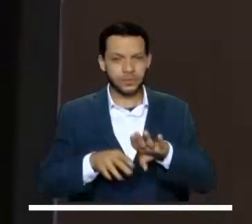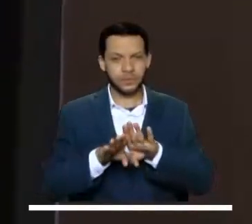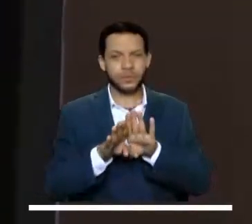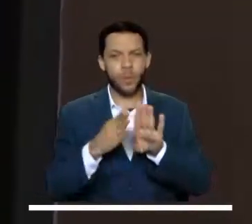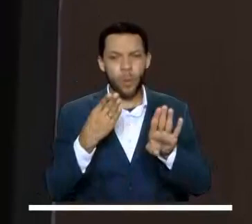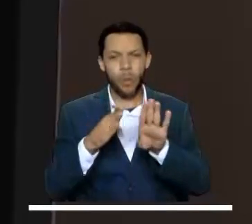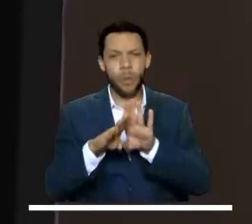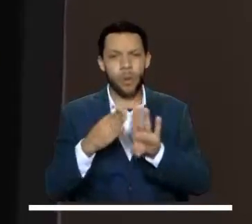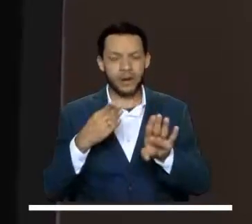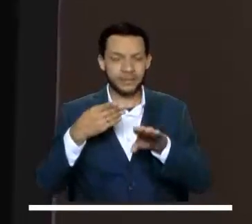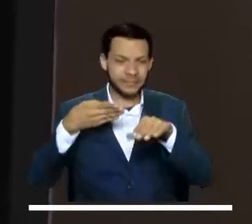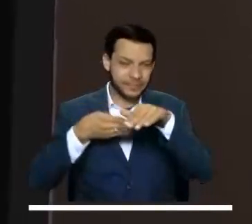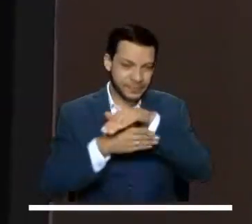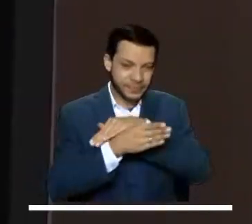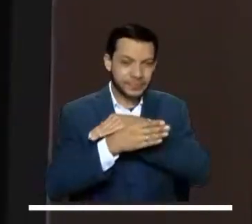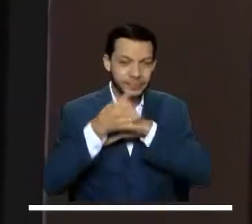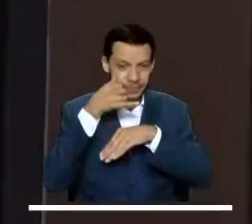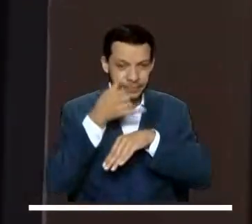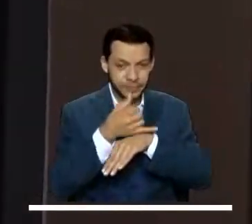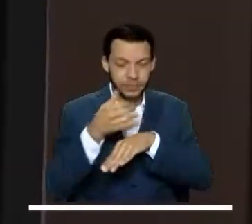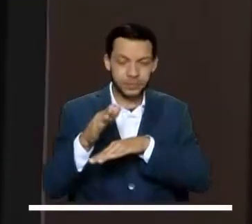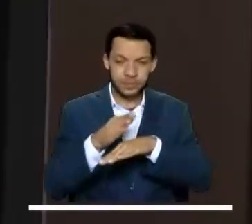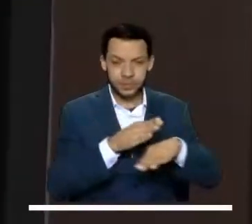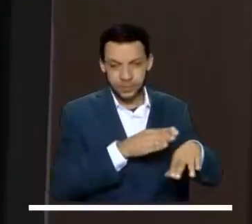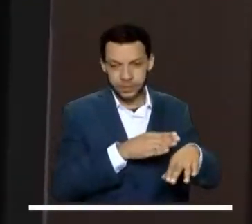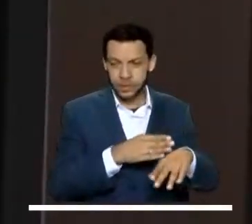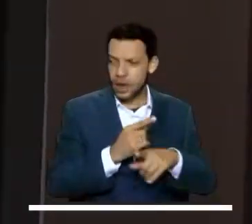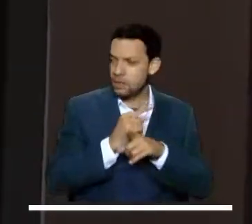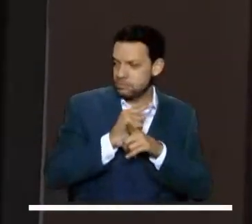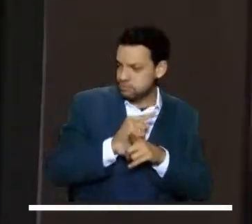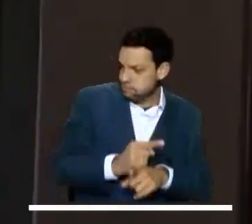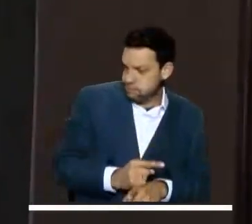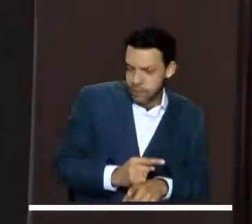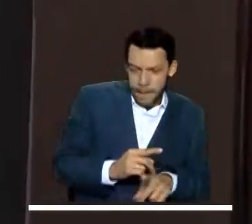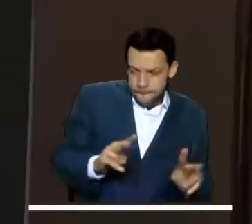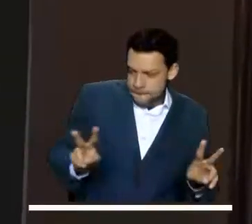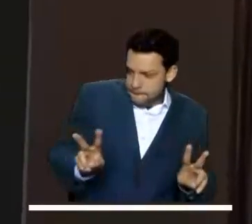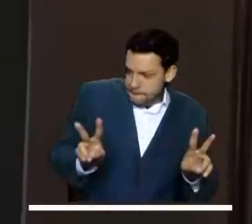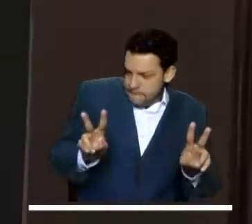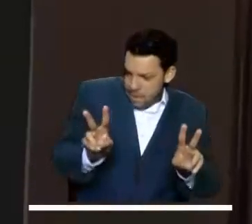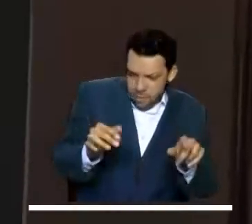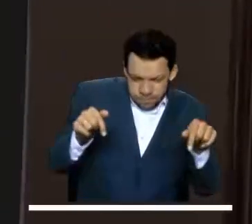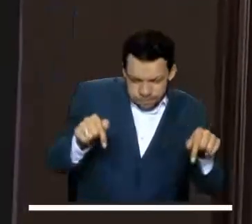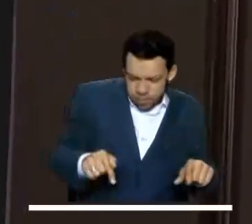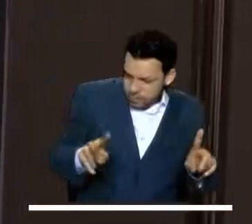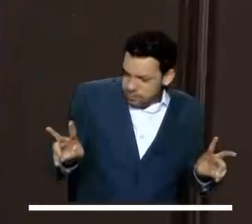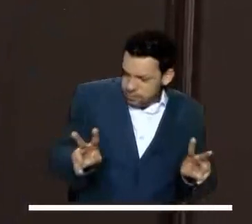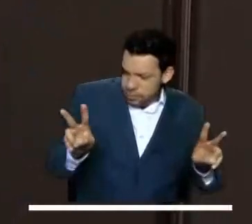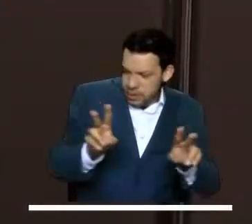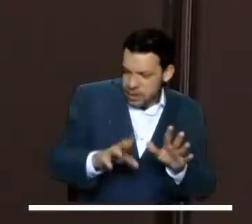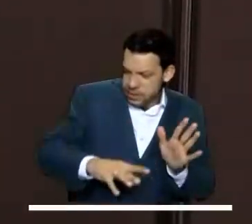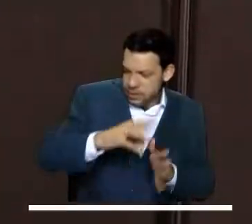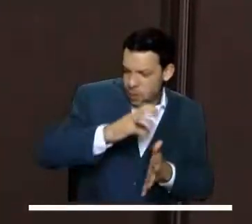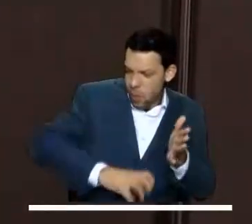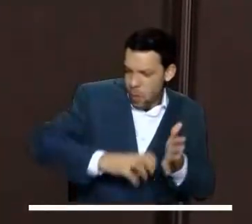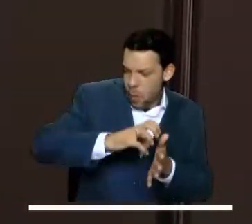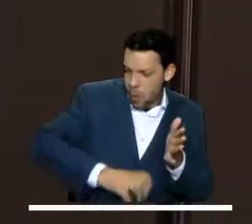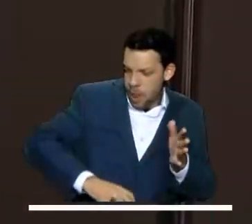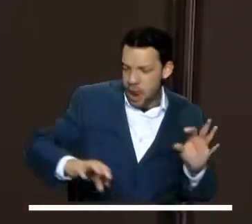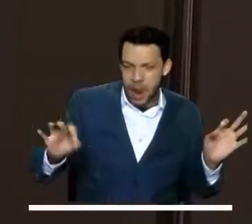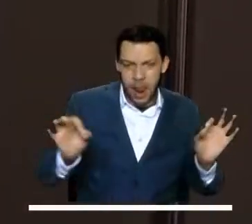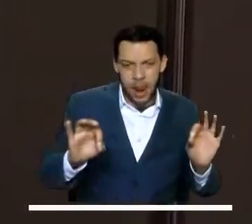Ya estamos a nivel del duodeno. Esto lo estamos haciendo en tiempo real, esto es un grado en directo, esto no se edita, queremos que ustedes vean